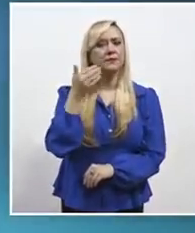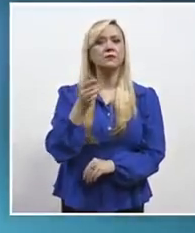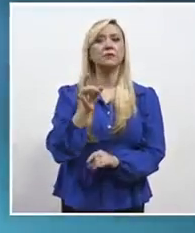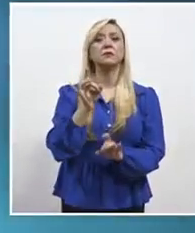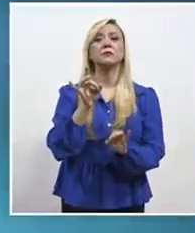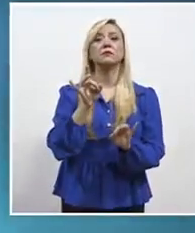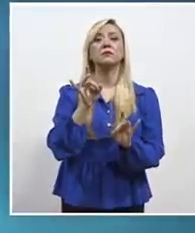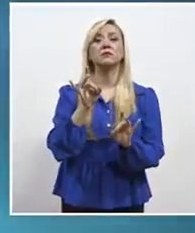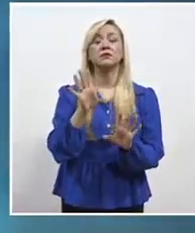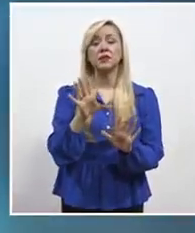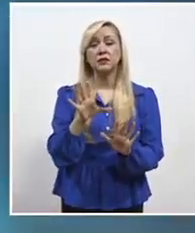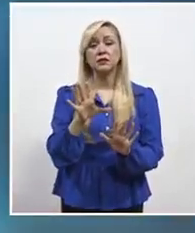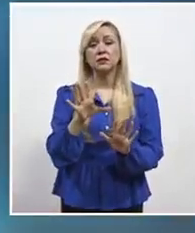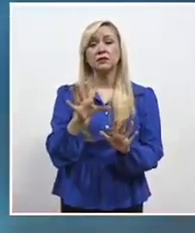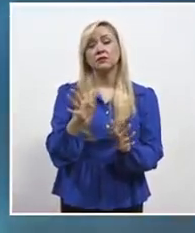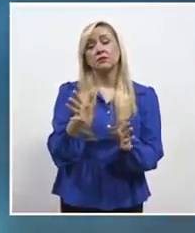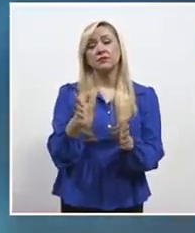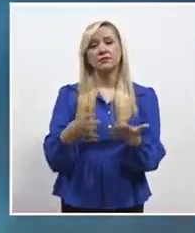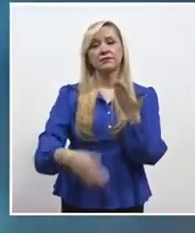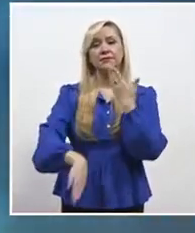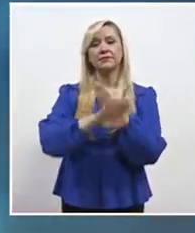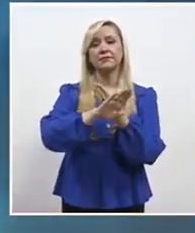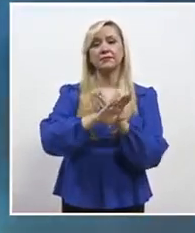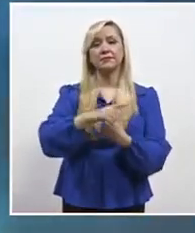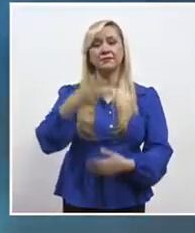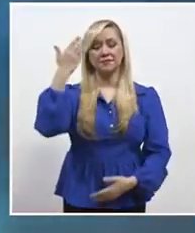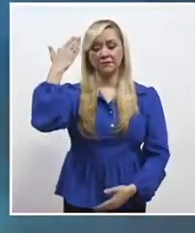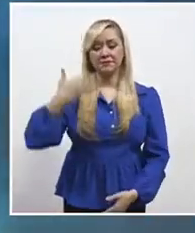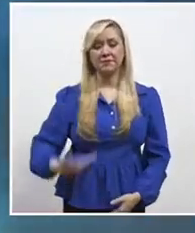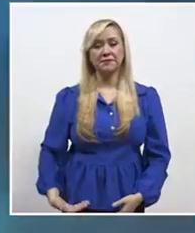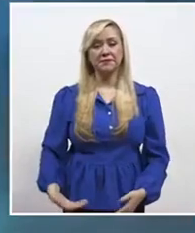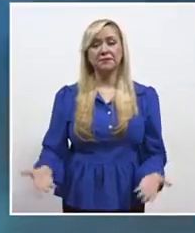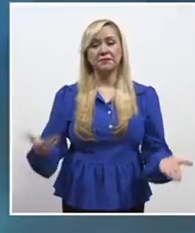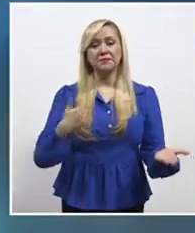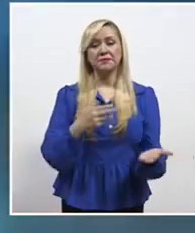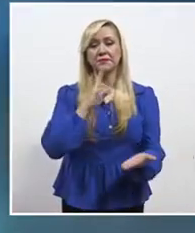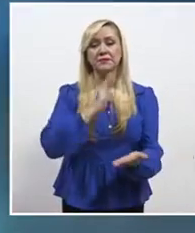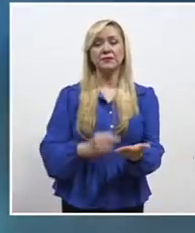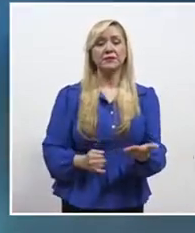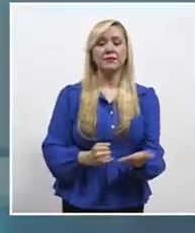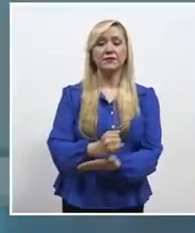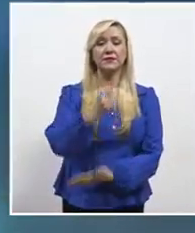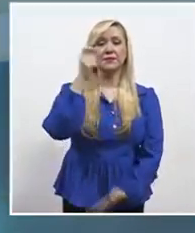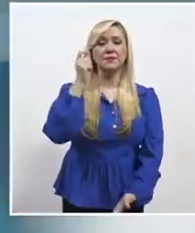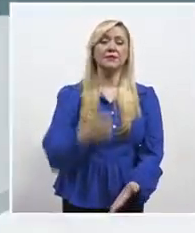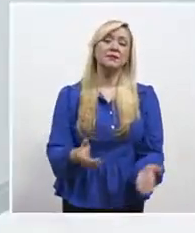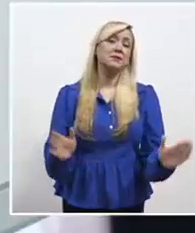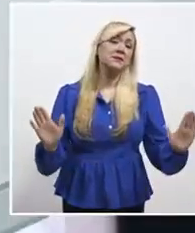comentarios que critiquen tanto nuestra actuación personal como nuestras decisiones.